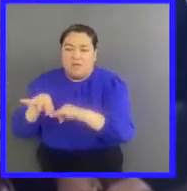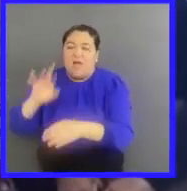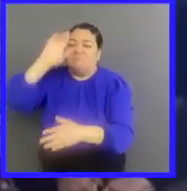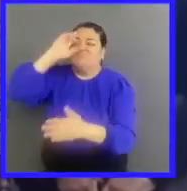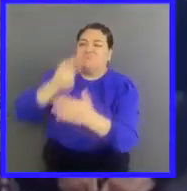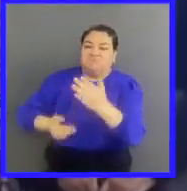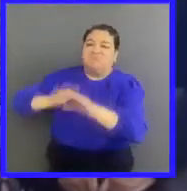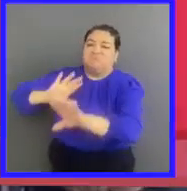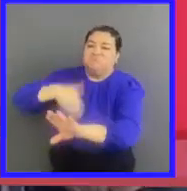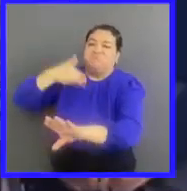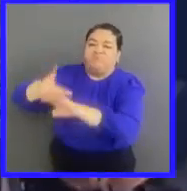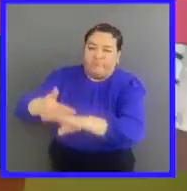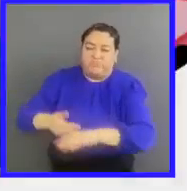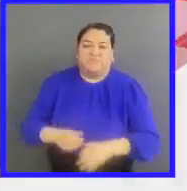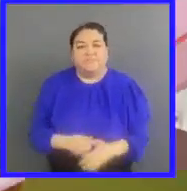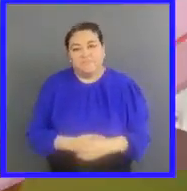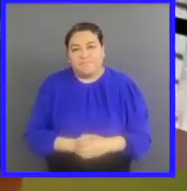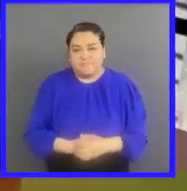profesional.